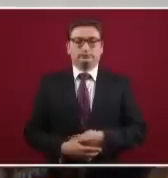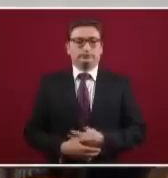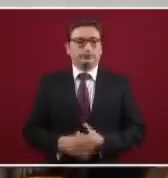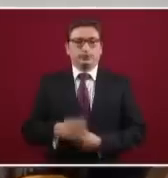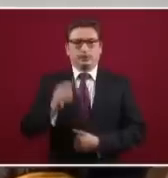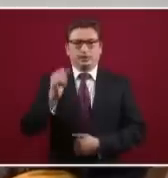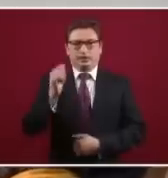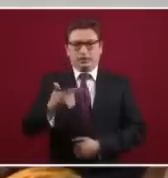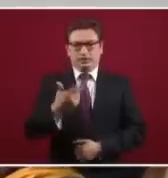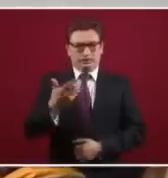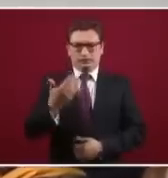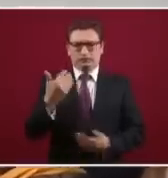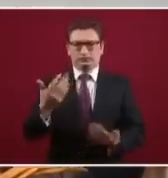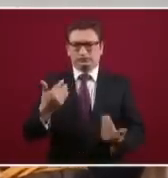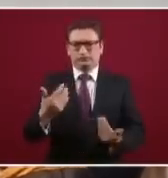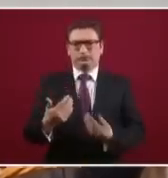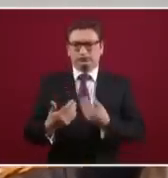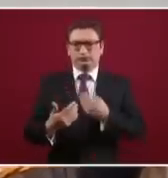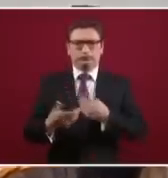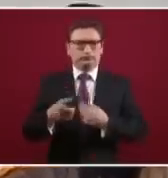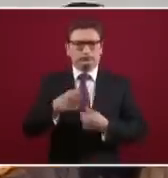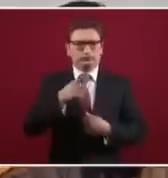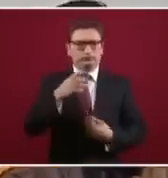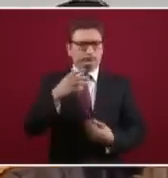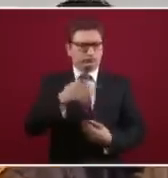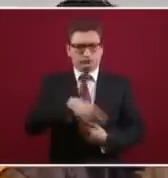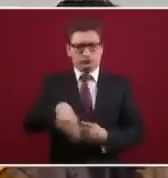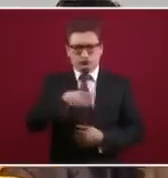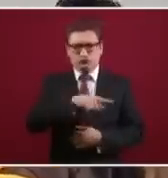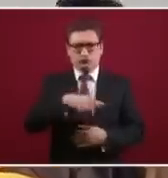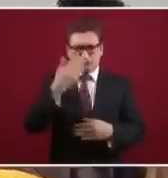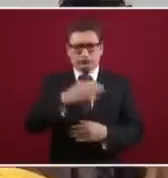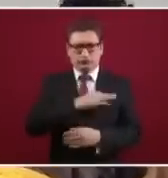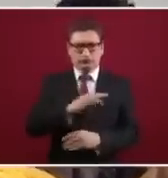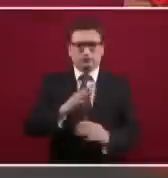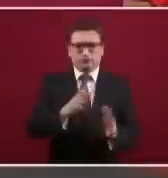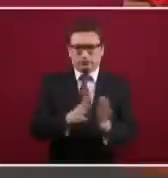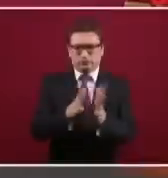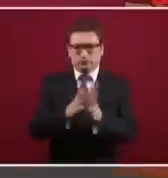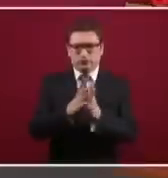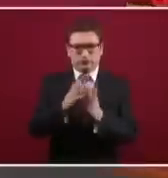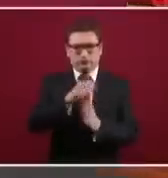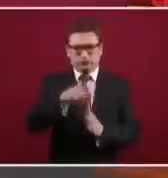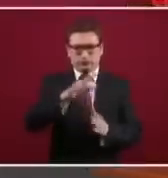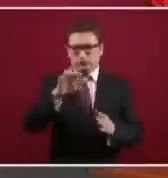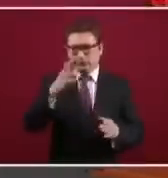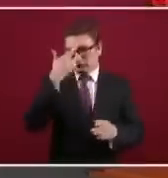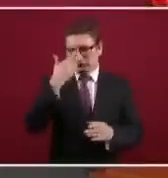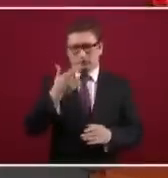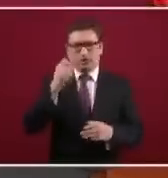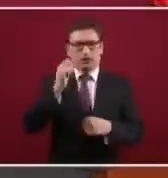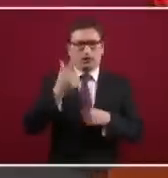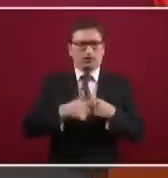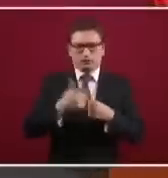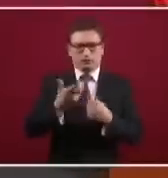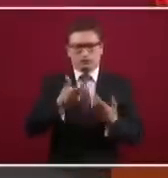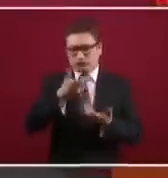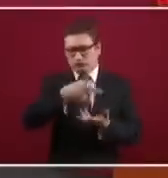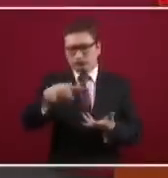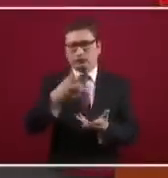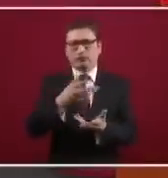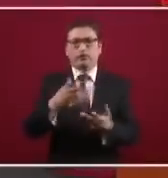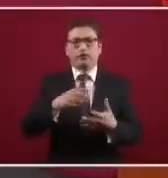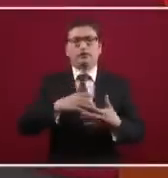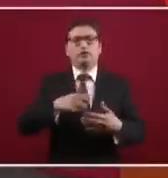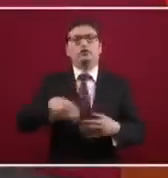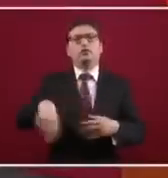Algo así, en donde su intervención haya llevado a